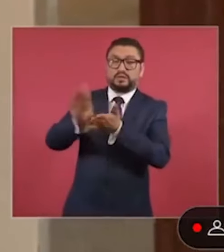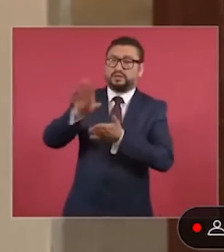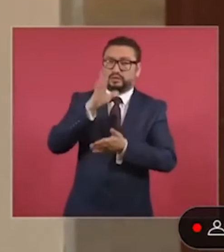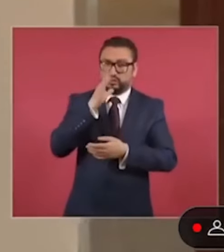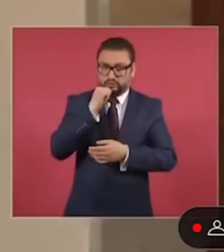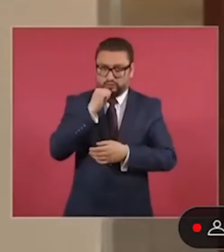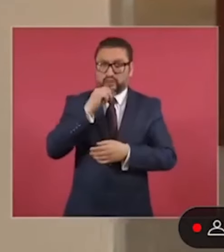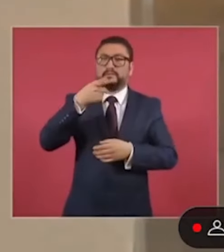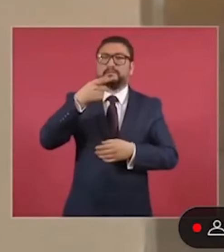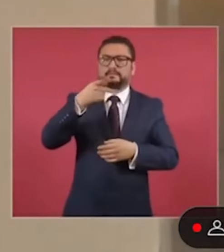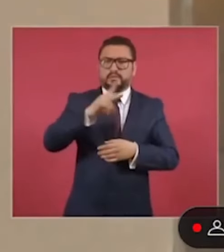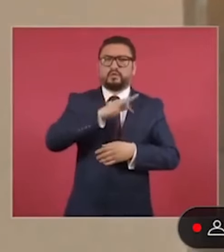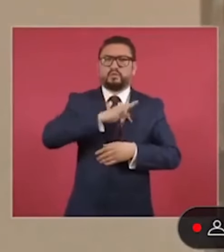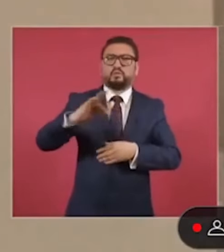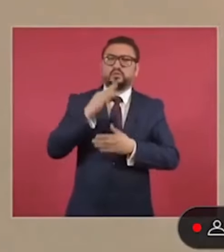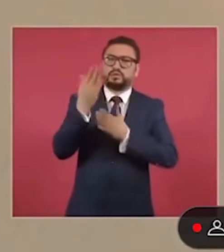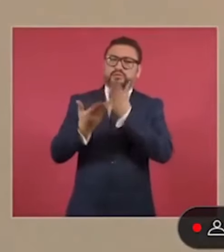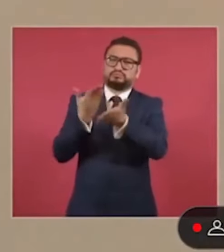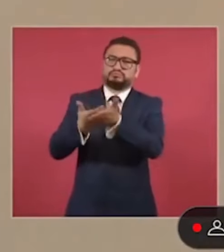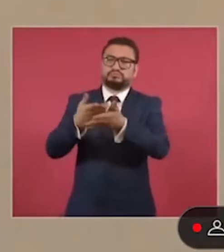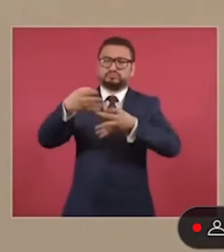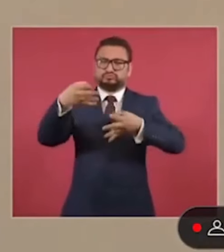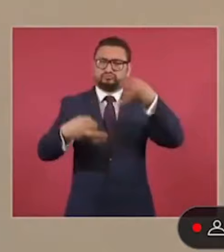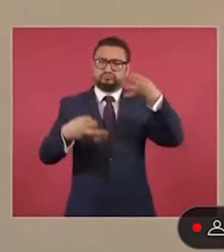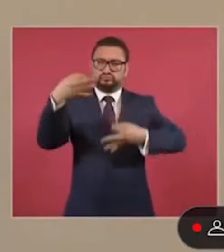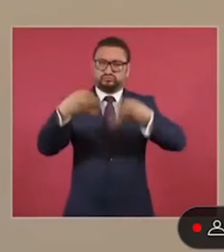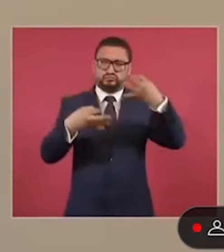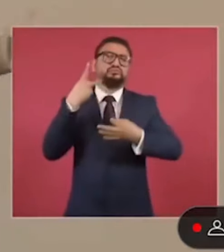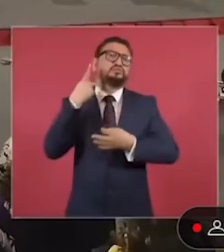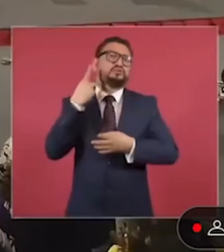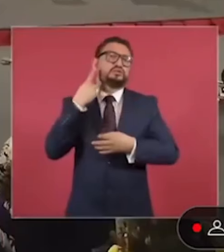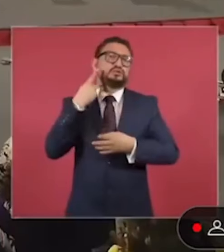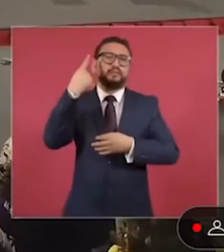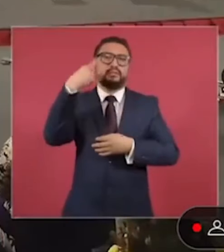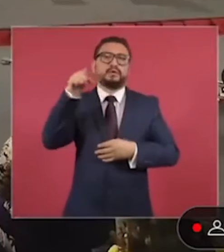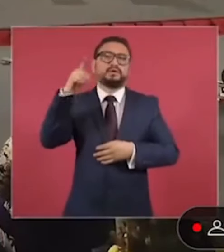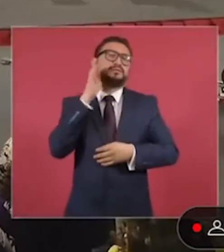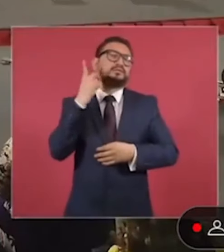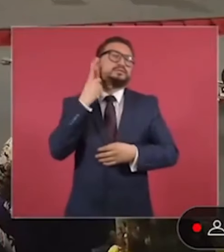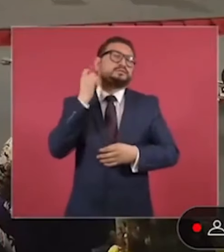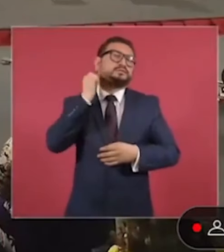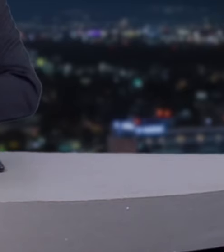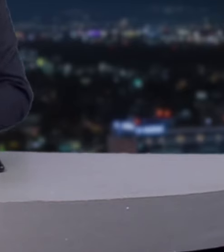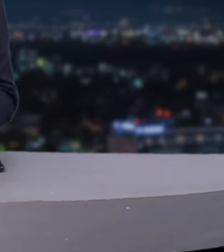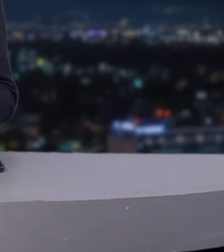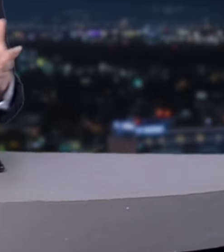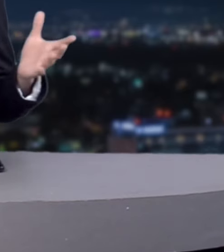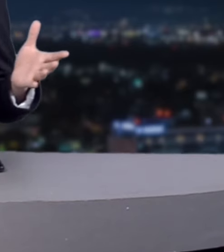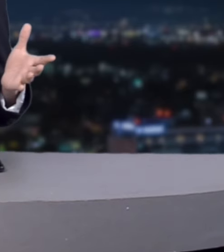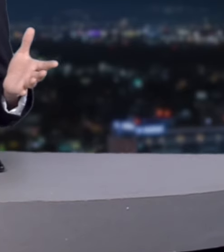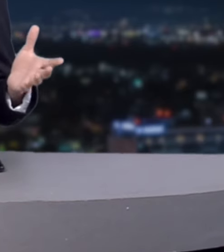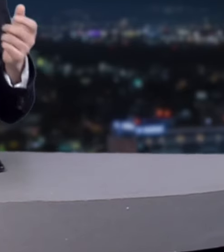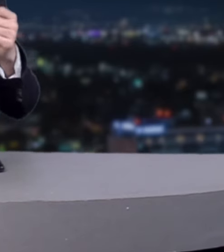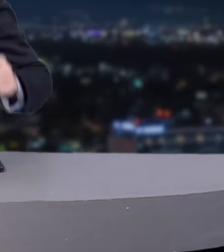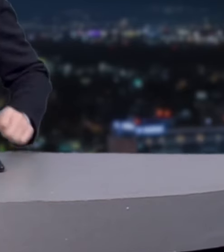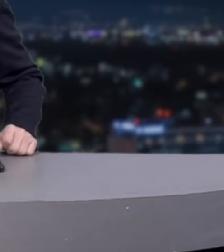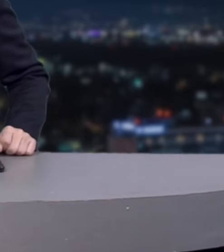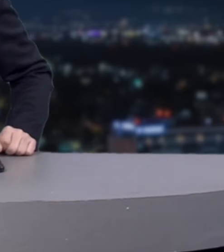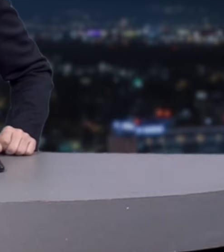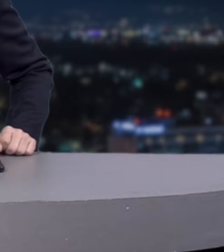pero si puede presentar un juicio político ante el congreso para que se lleve el procedimiento el libro Gracias el